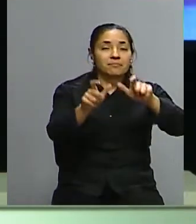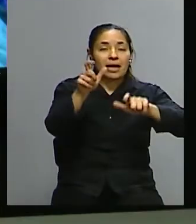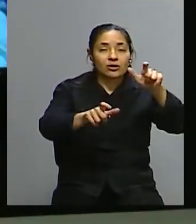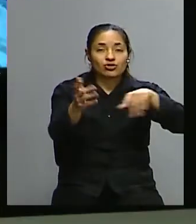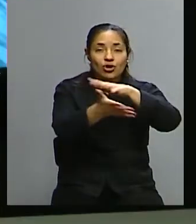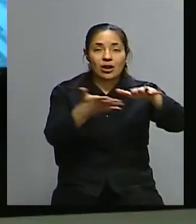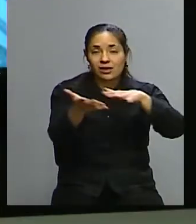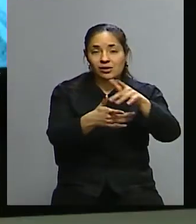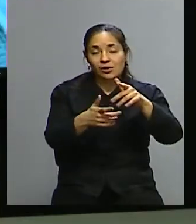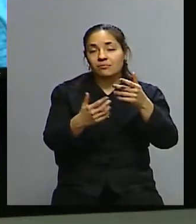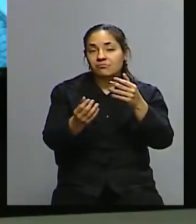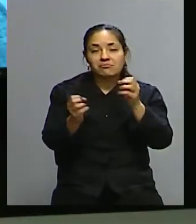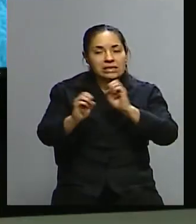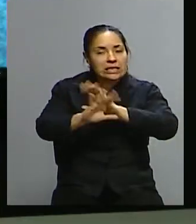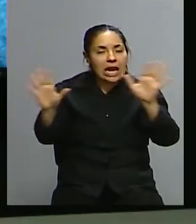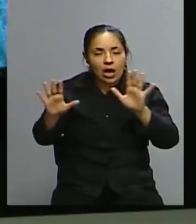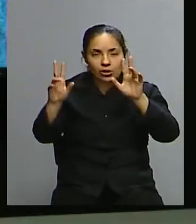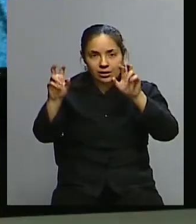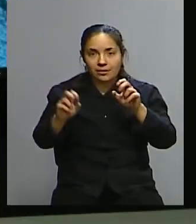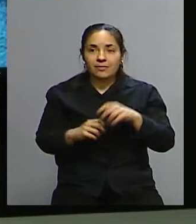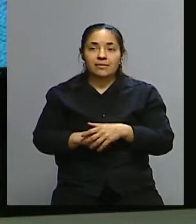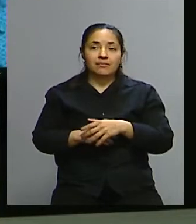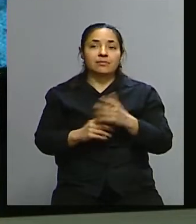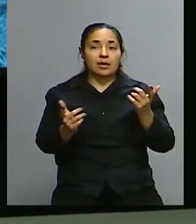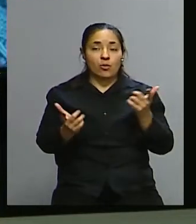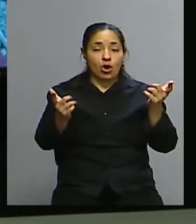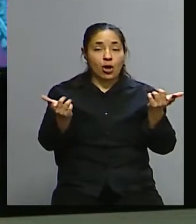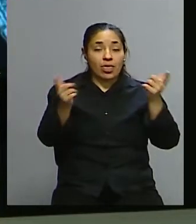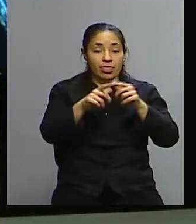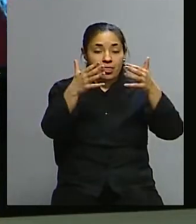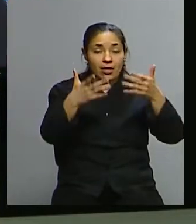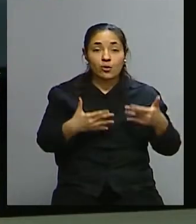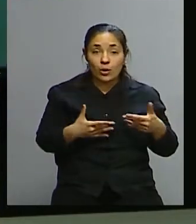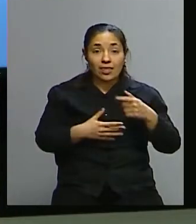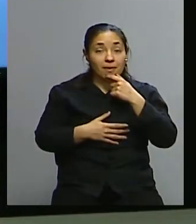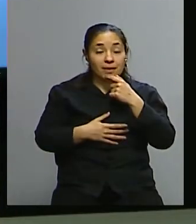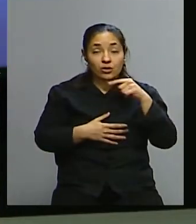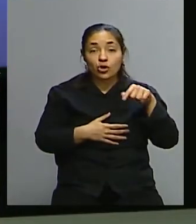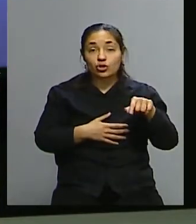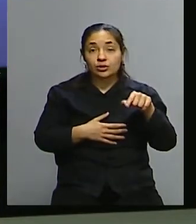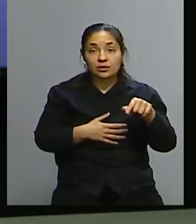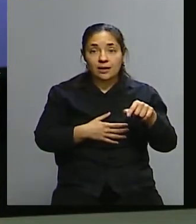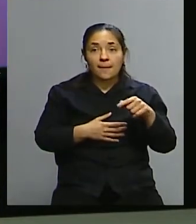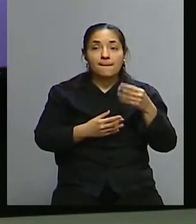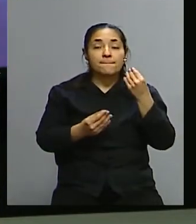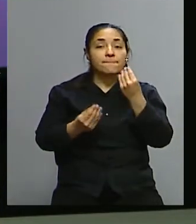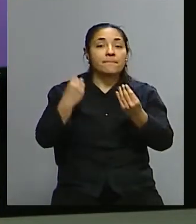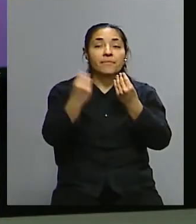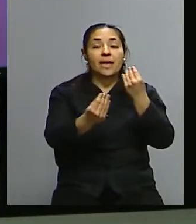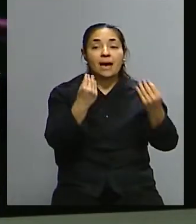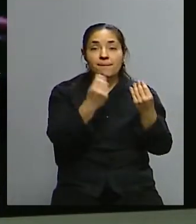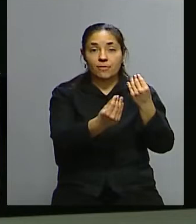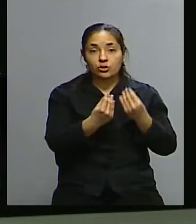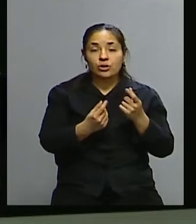la Constitución de la provincia de Mendoza, en el caso del Tribunal de Cuentas de Mendoza, establece que los miembros del Tribunal de Cuentas